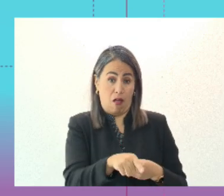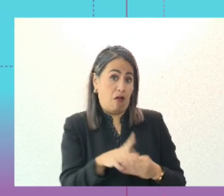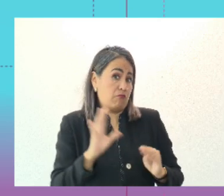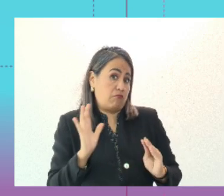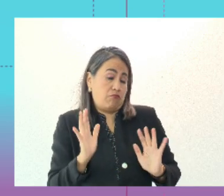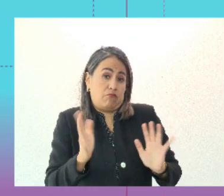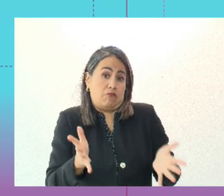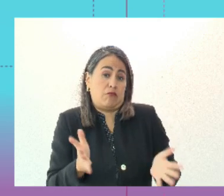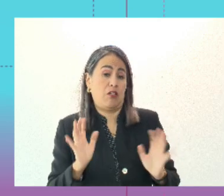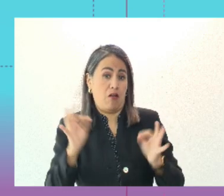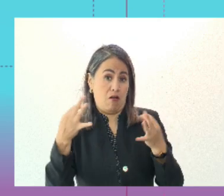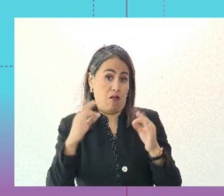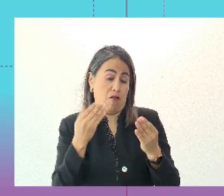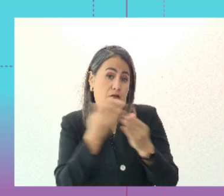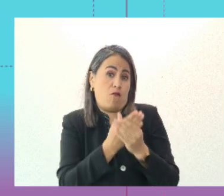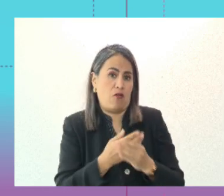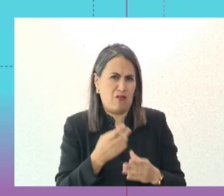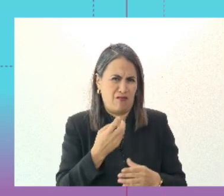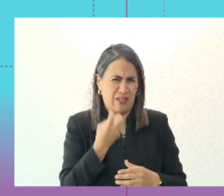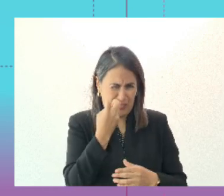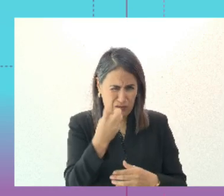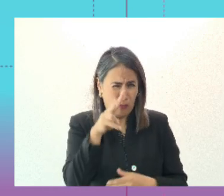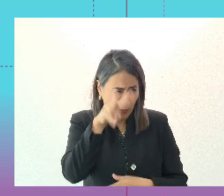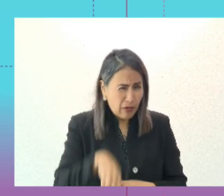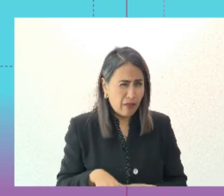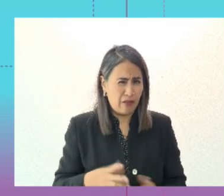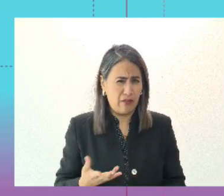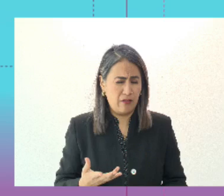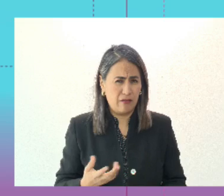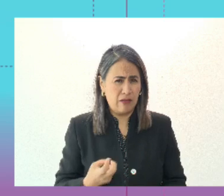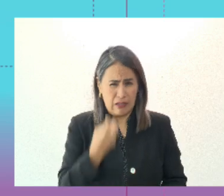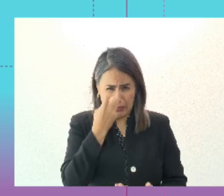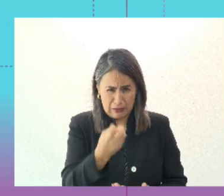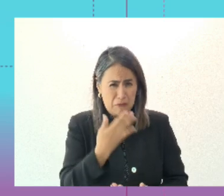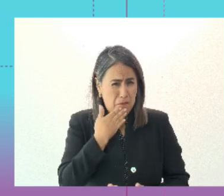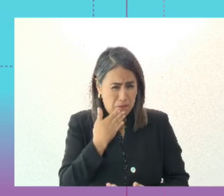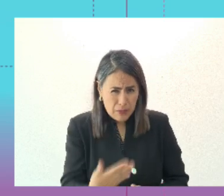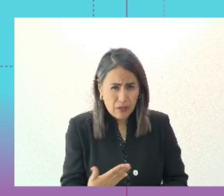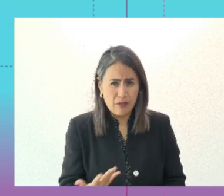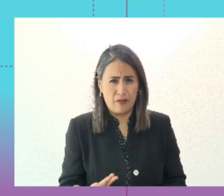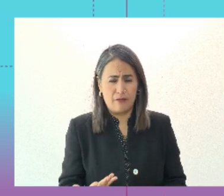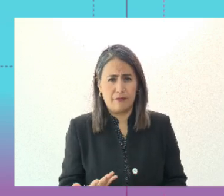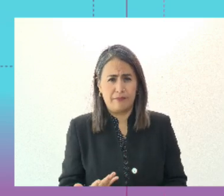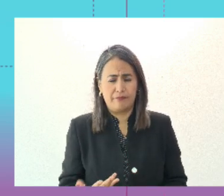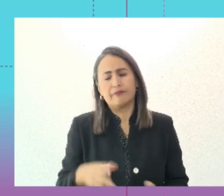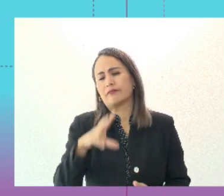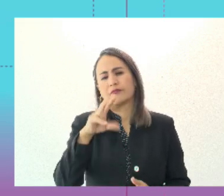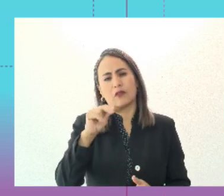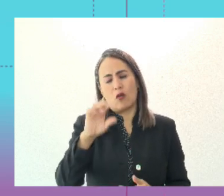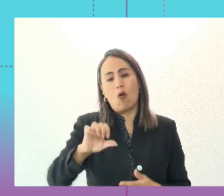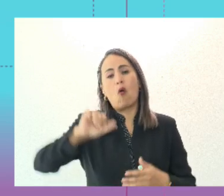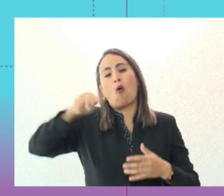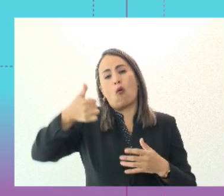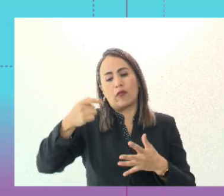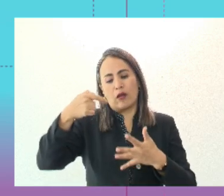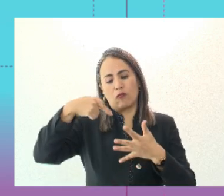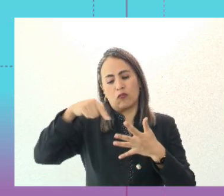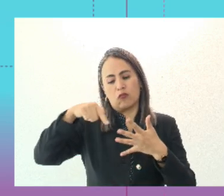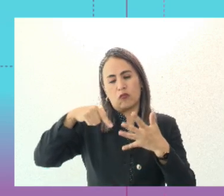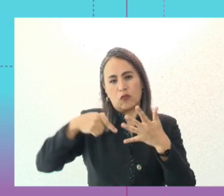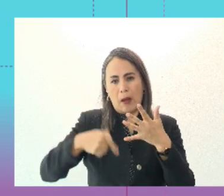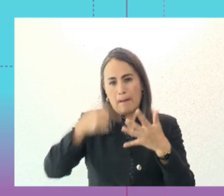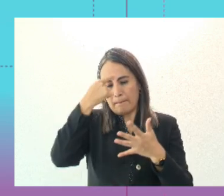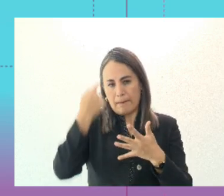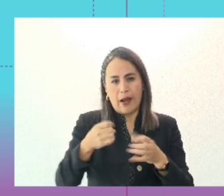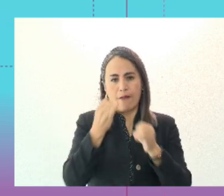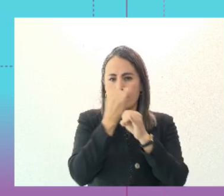bueno, ¿y eso quiere decir que es buena la información? ¿Que es la correcta? Entonces, hay otra serie de elementos que nos permite hablar de la calidad